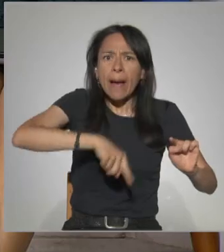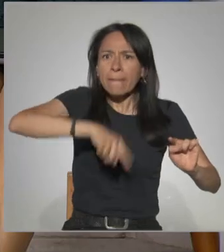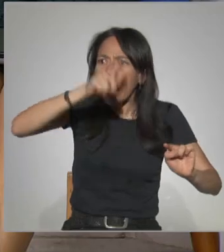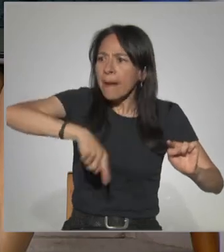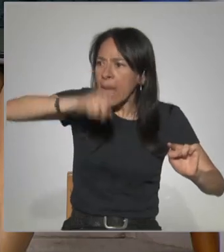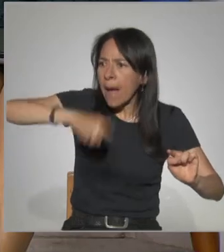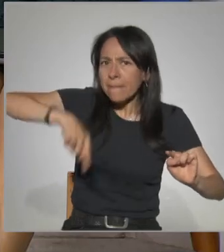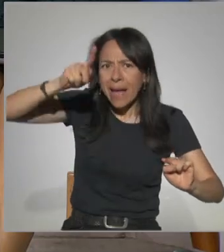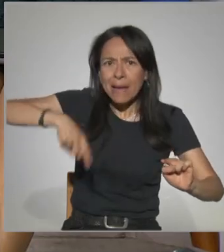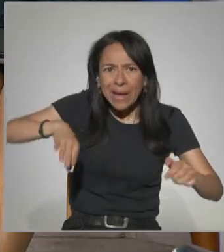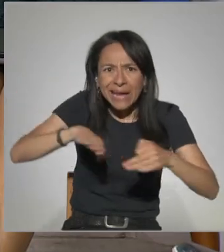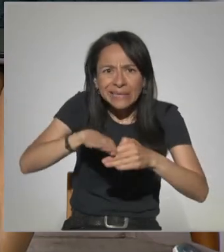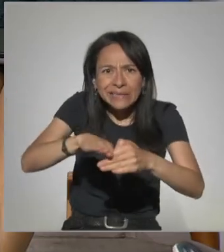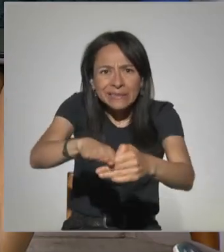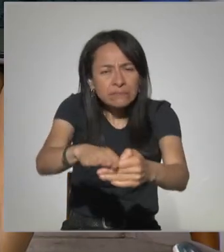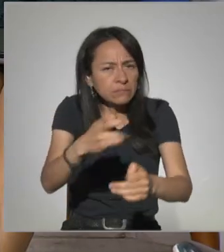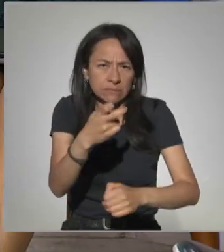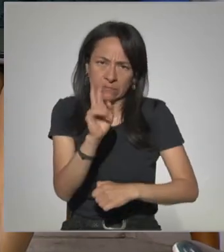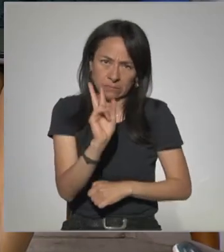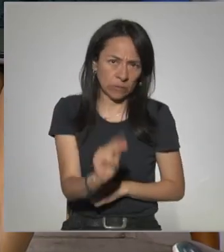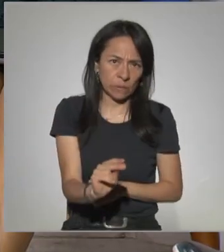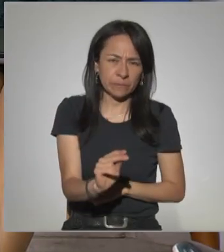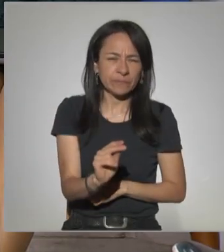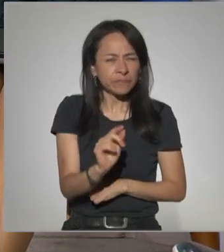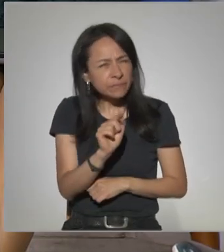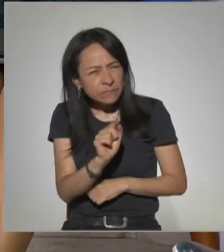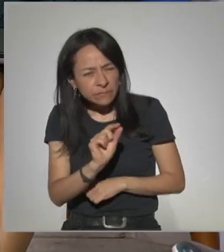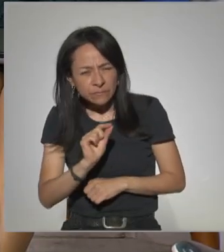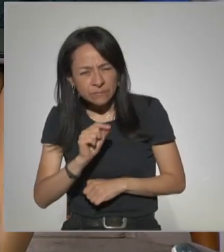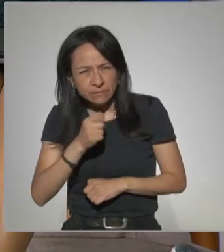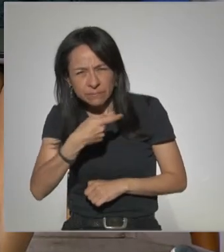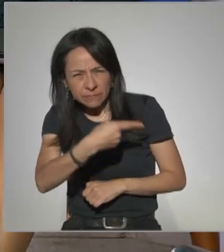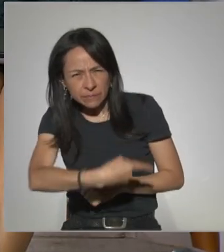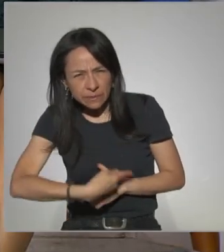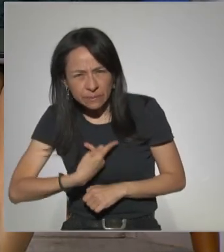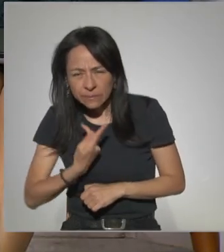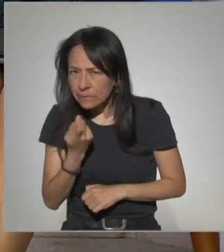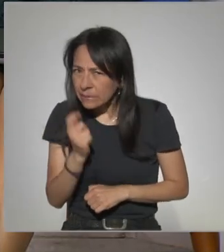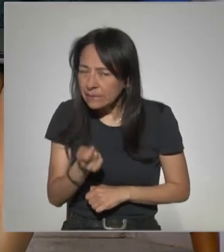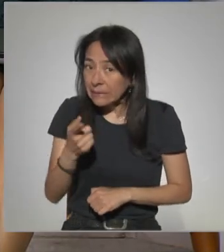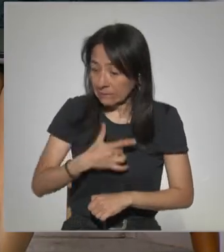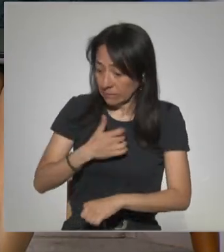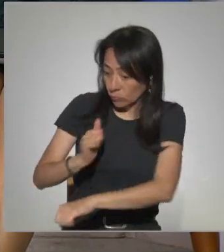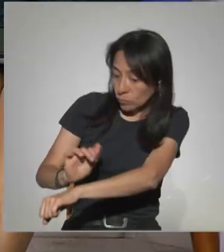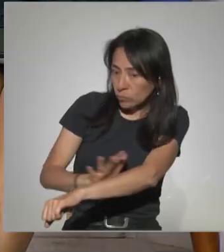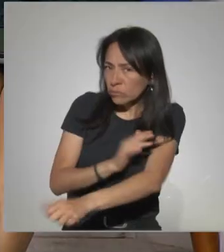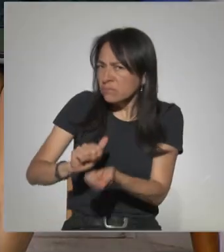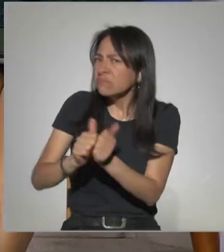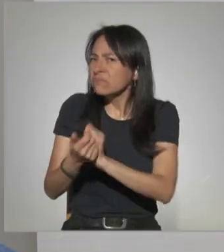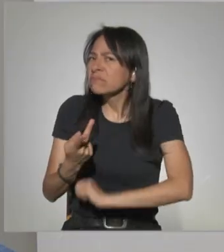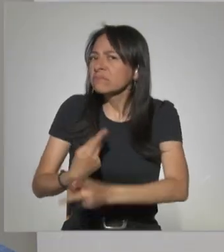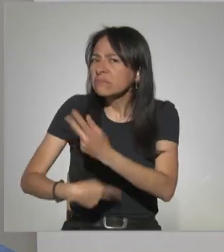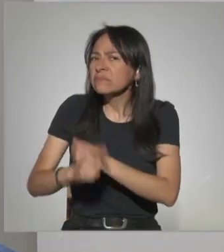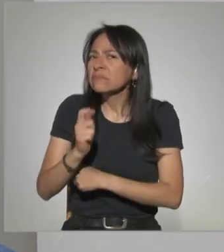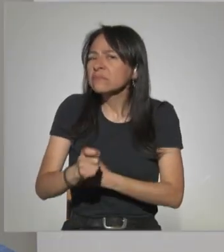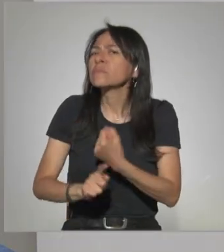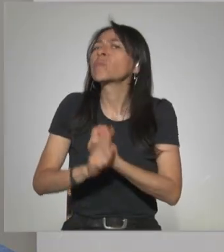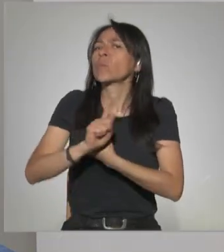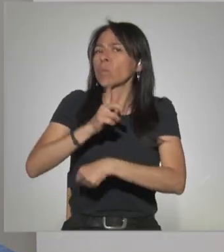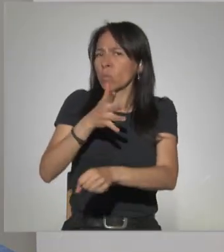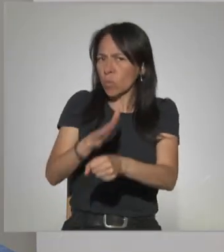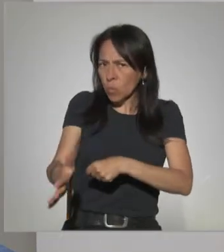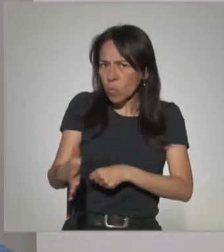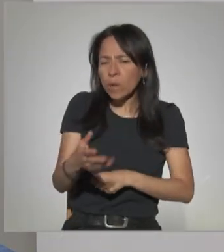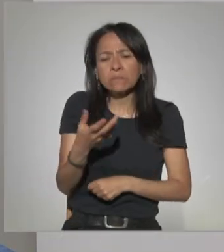Por ejemplo, y retomando un poquito la pregunta de esto, cómo impacta en las emociones, sí